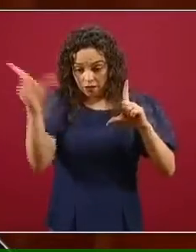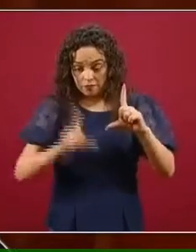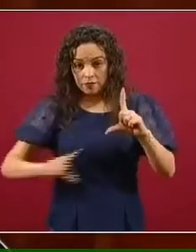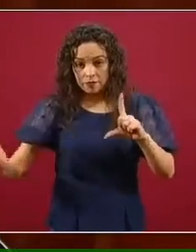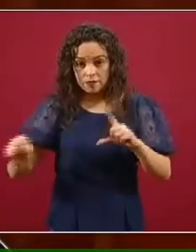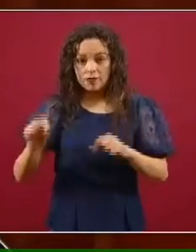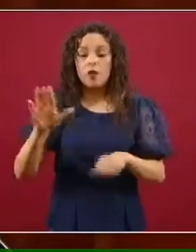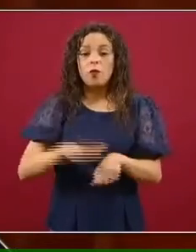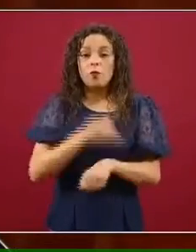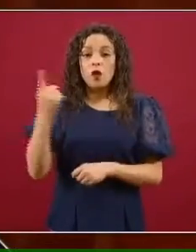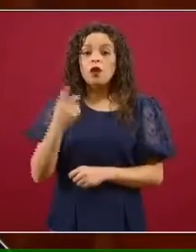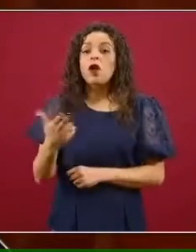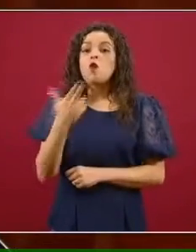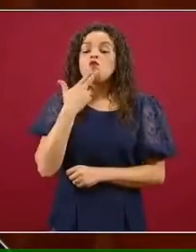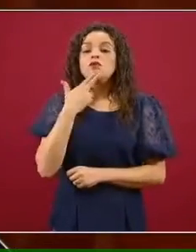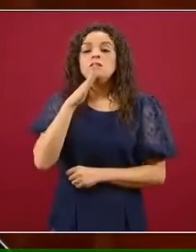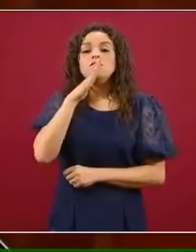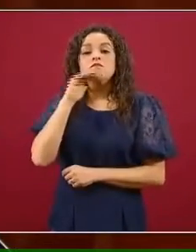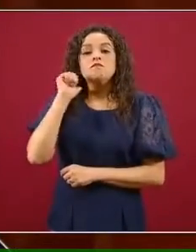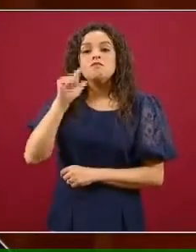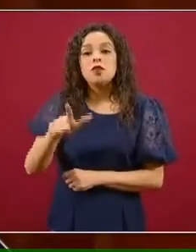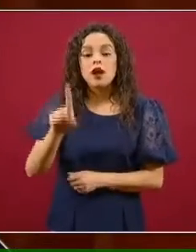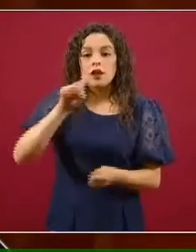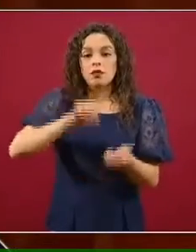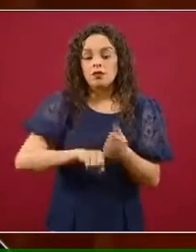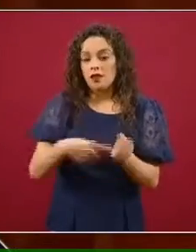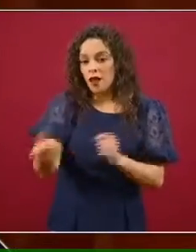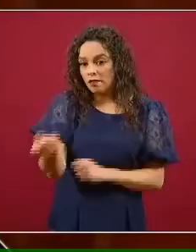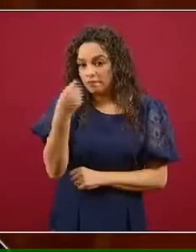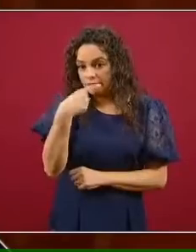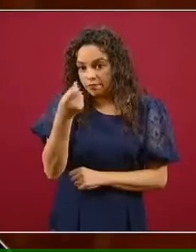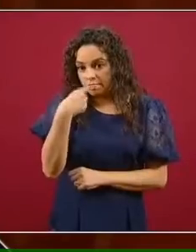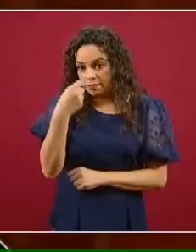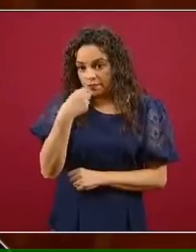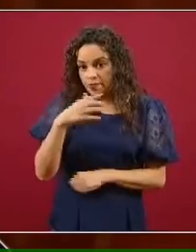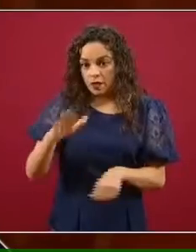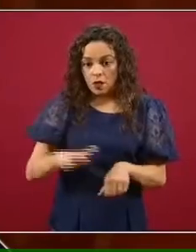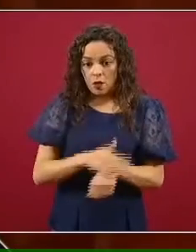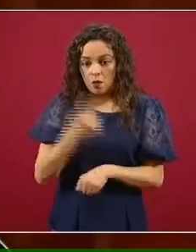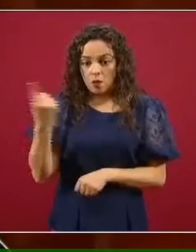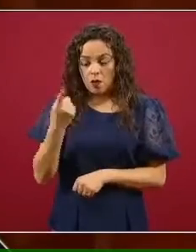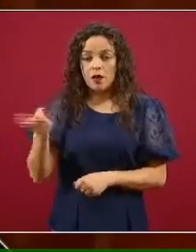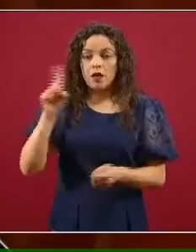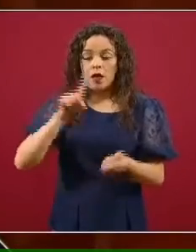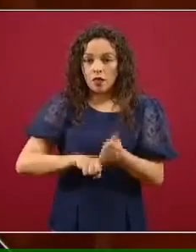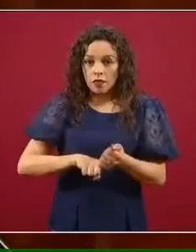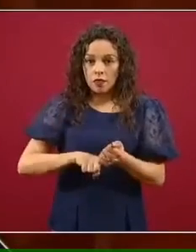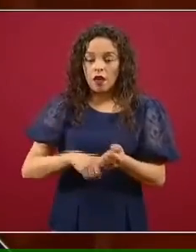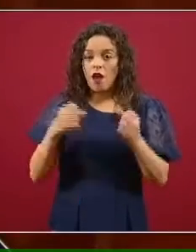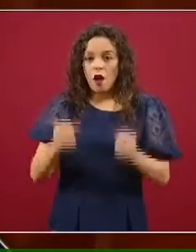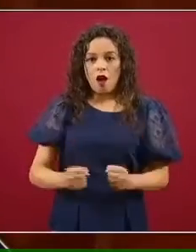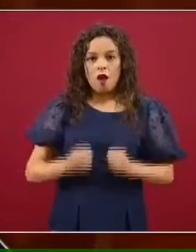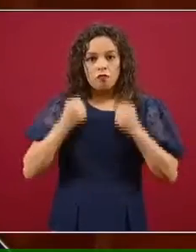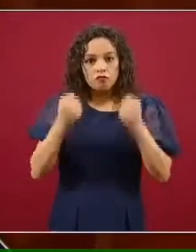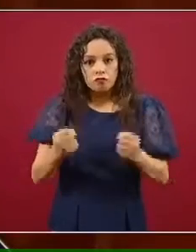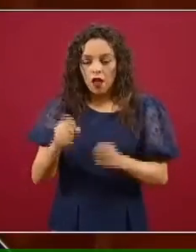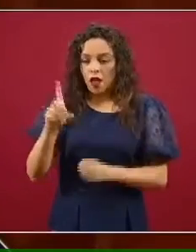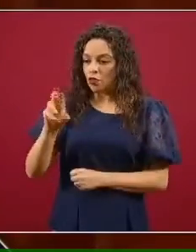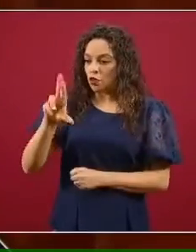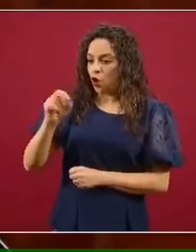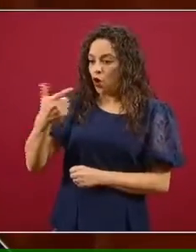los antimicrobianos, por la emergencia de microorganismos extensamente drogoresistentes. ¿Qué significa